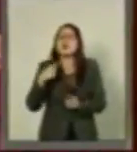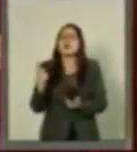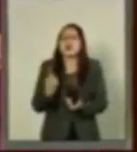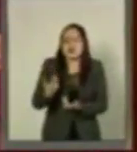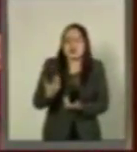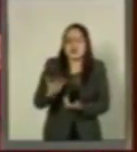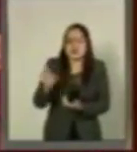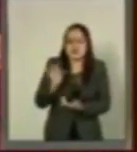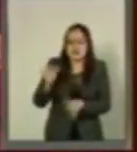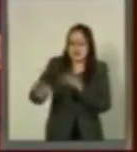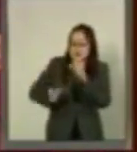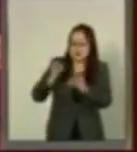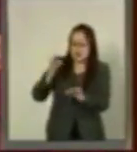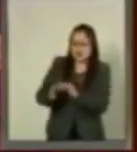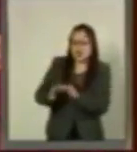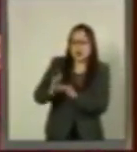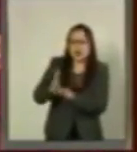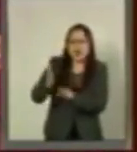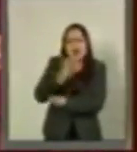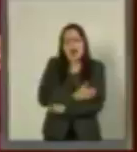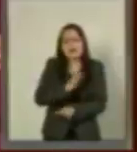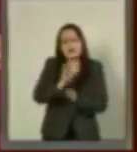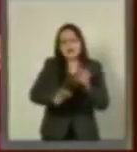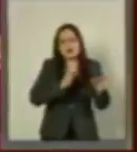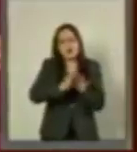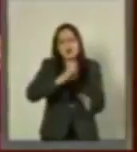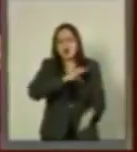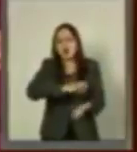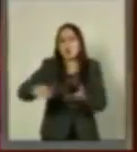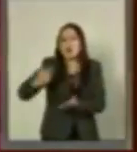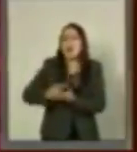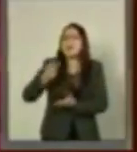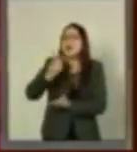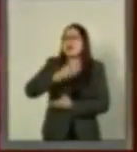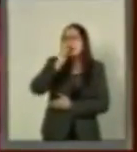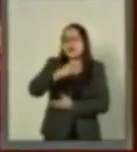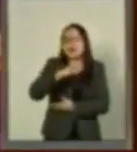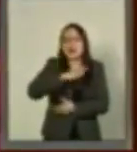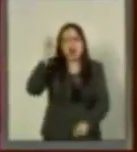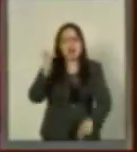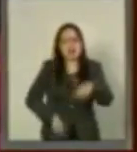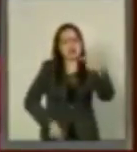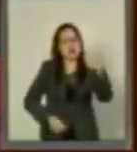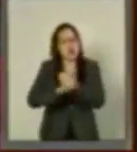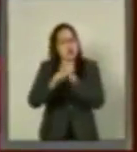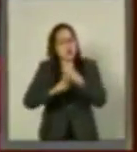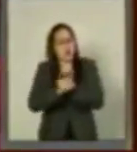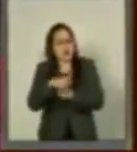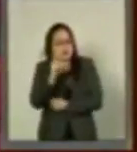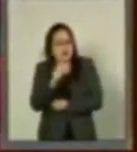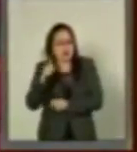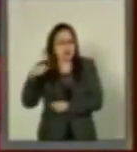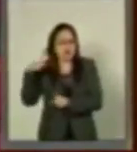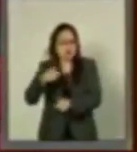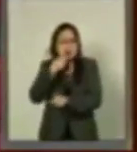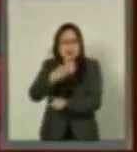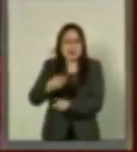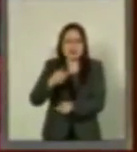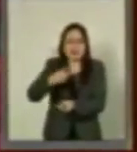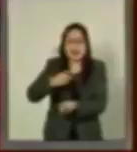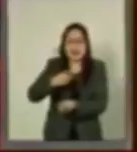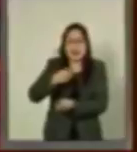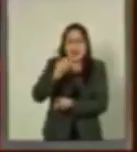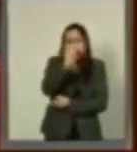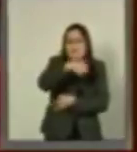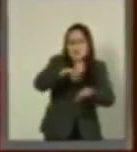Si ya se compró, un premio que dice que combato el delito, pero además lo dicen de trata de